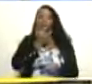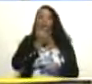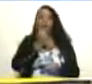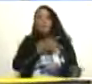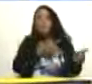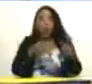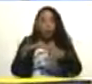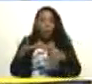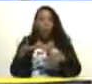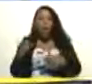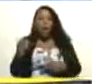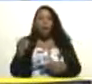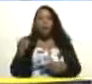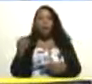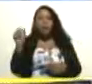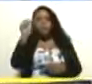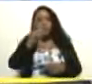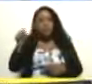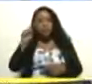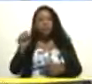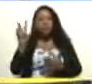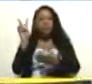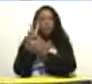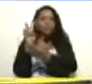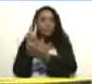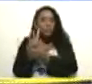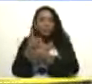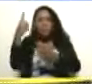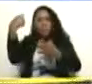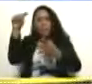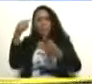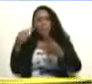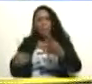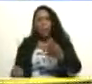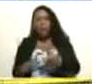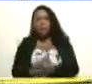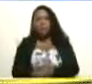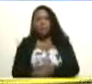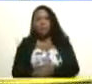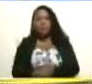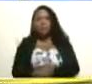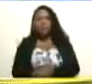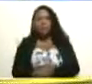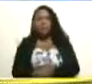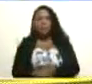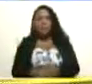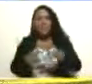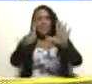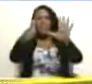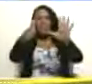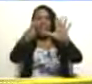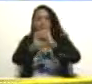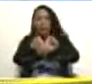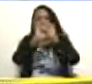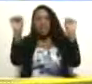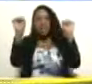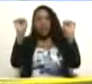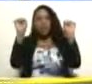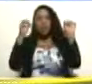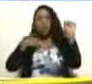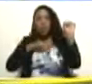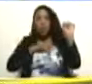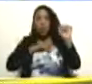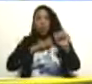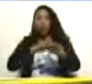programas en Globovisión, Venevisión, etcétera. 6 de la mañana, en punto, estábamos ahí